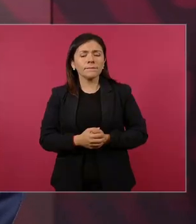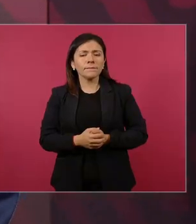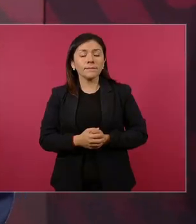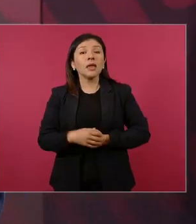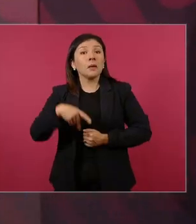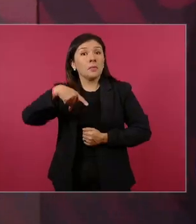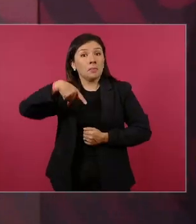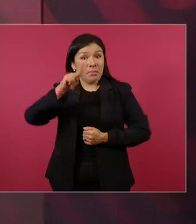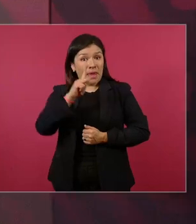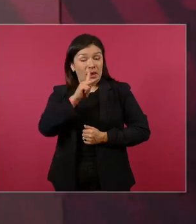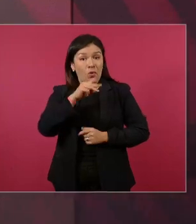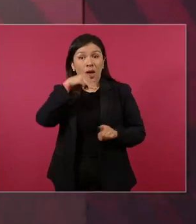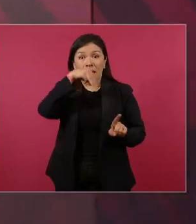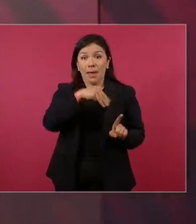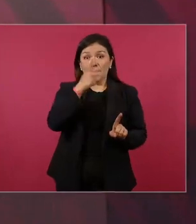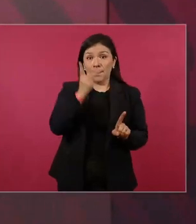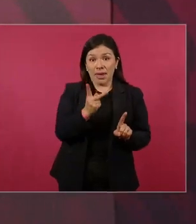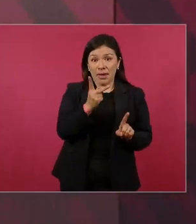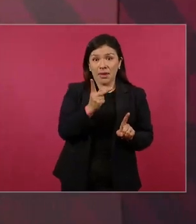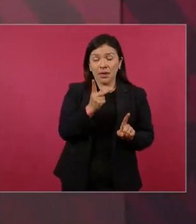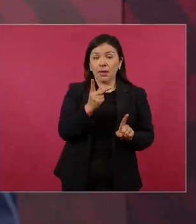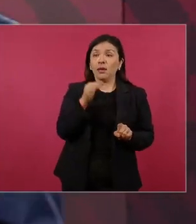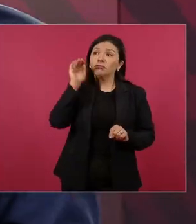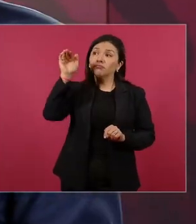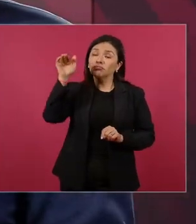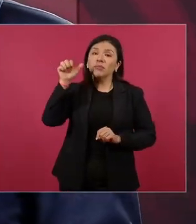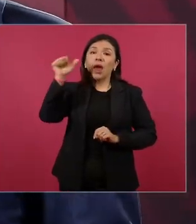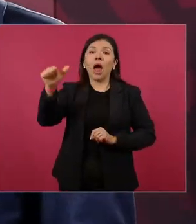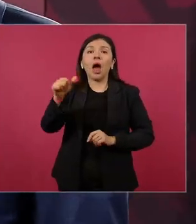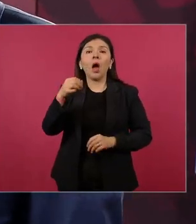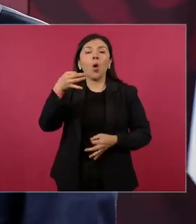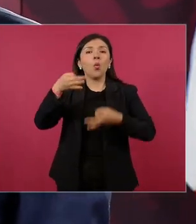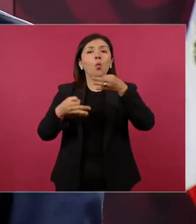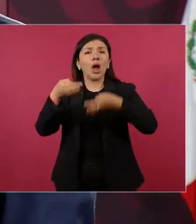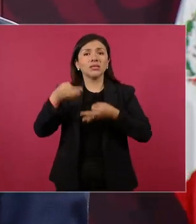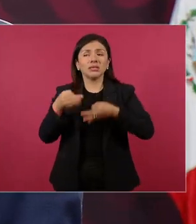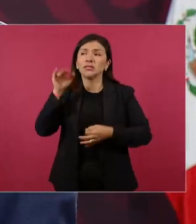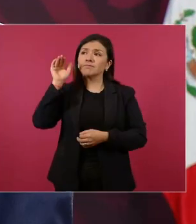el Ministerio Público solicita al juez